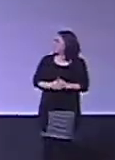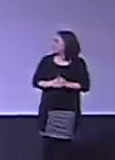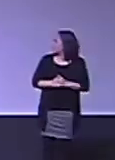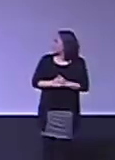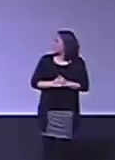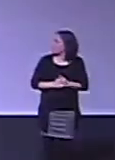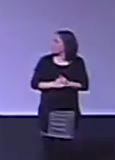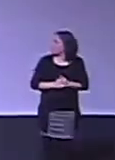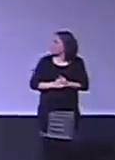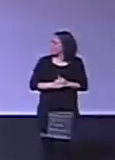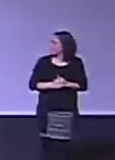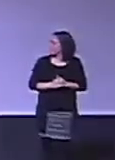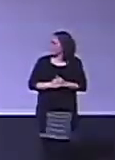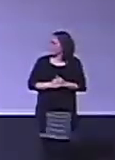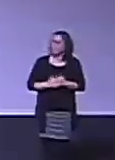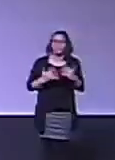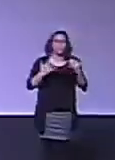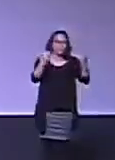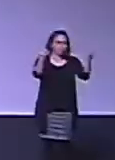Zorionak.